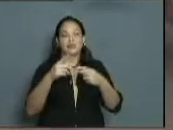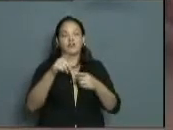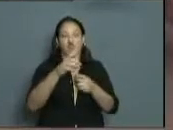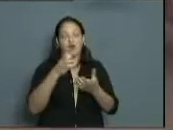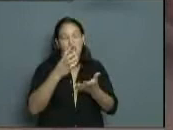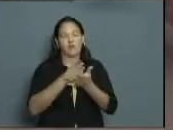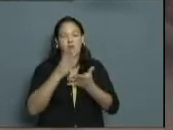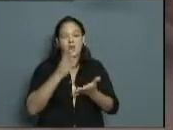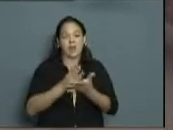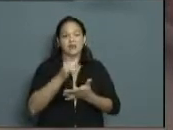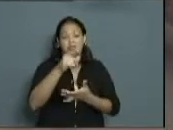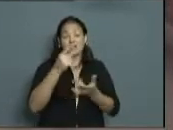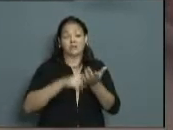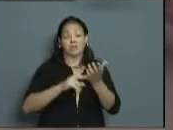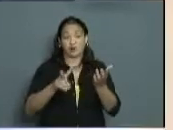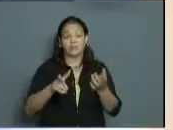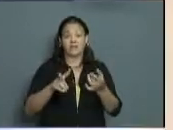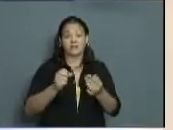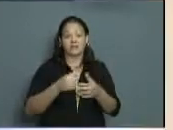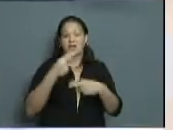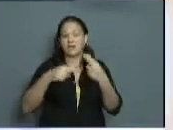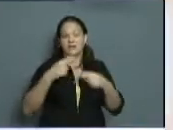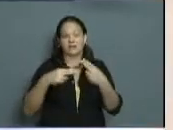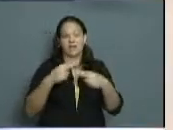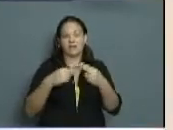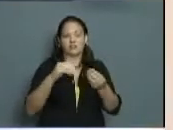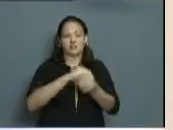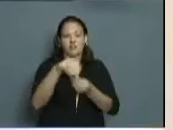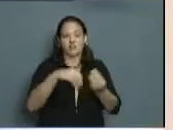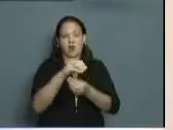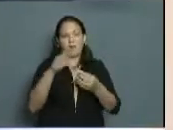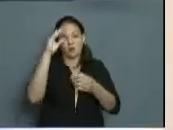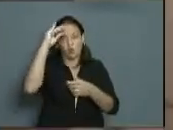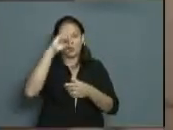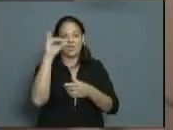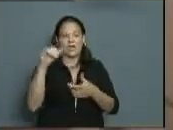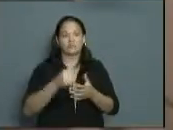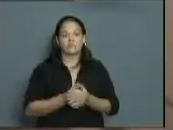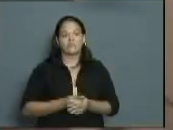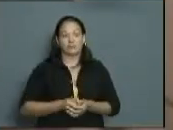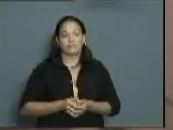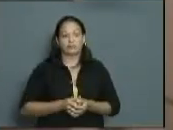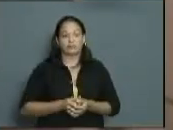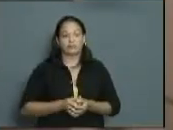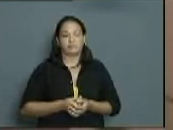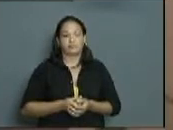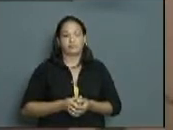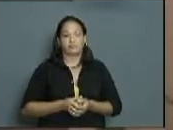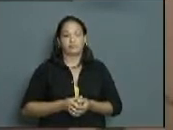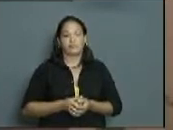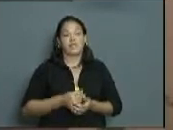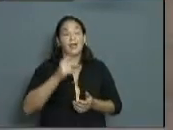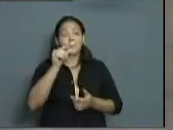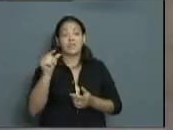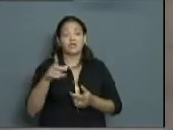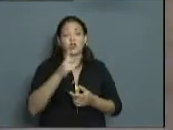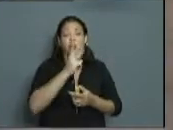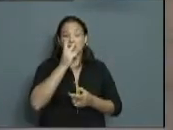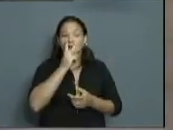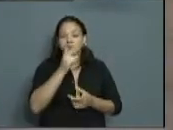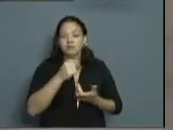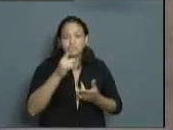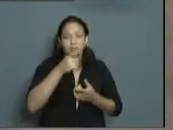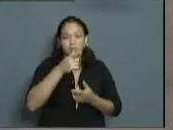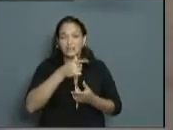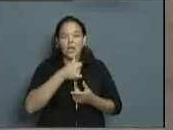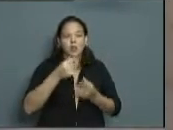Camilo Cienfuegos de esta provincia se convierta por estos días en hospital de campaña de COVID-19 para pacientes con sintomatologías